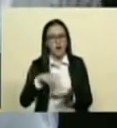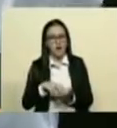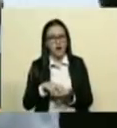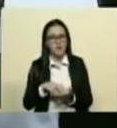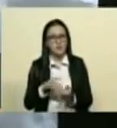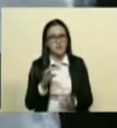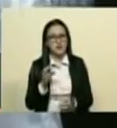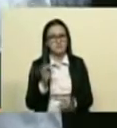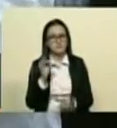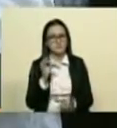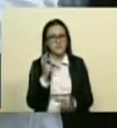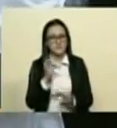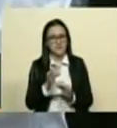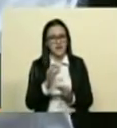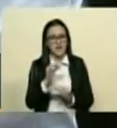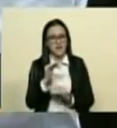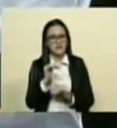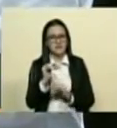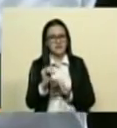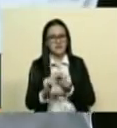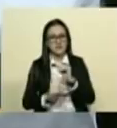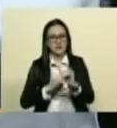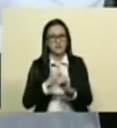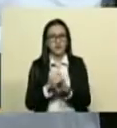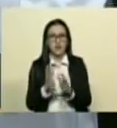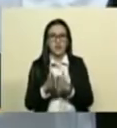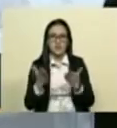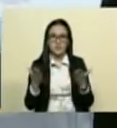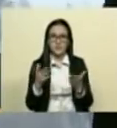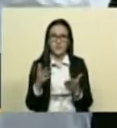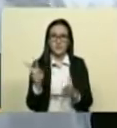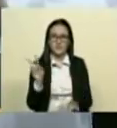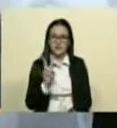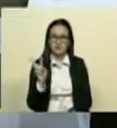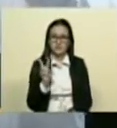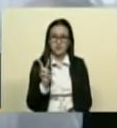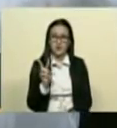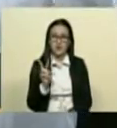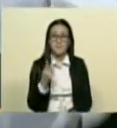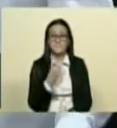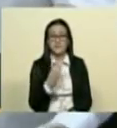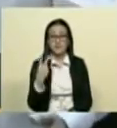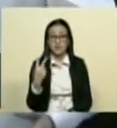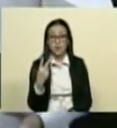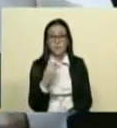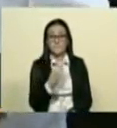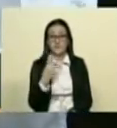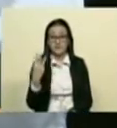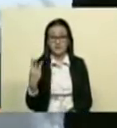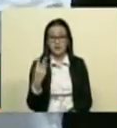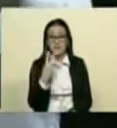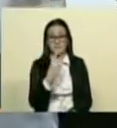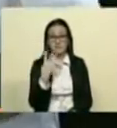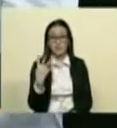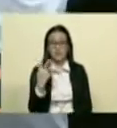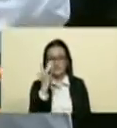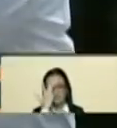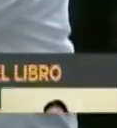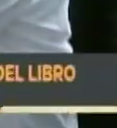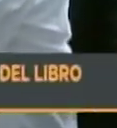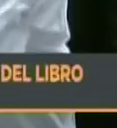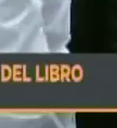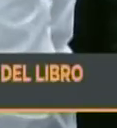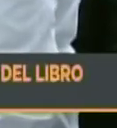Feria Internacional del Libro de Venezuela. 22, 23 y 24 de febrero. Invitamos a